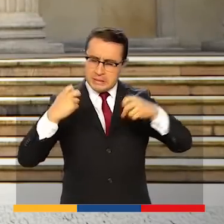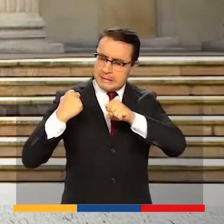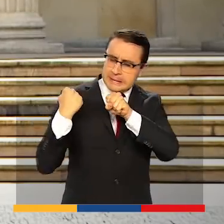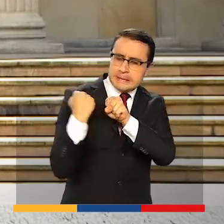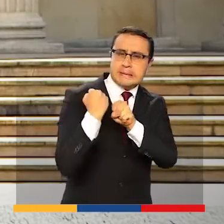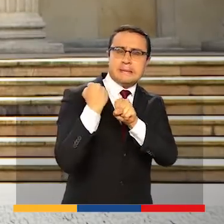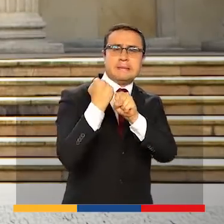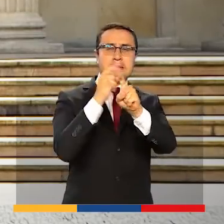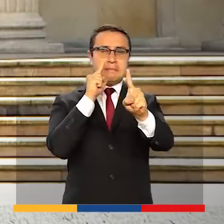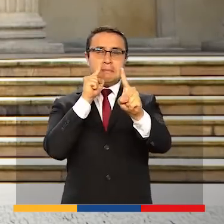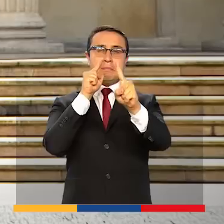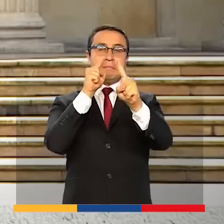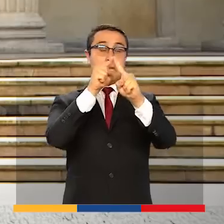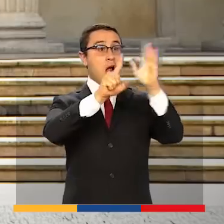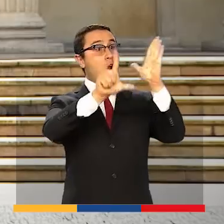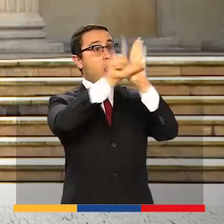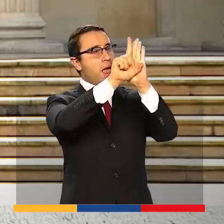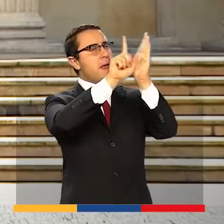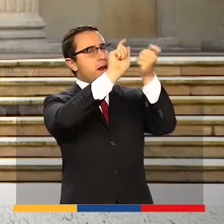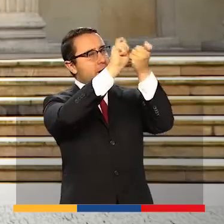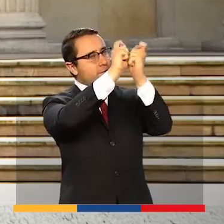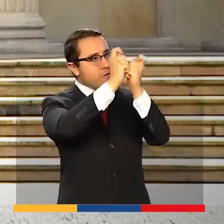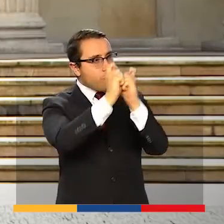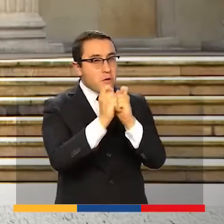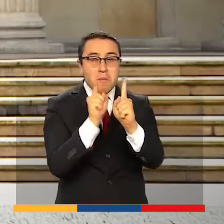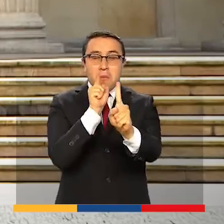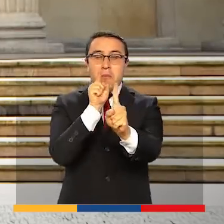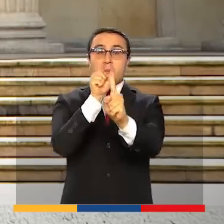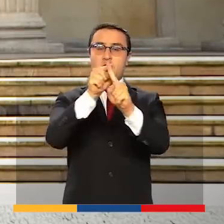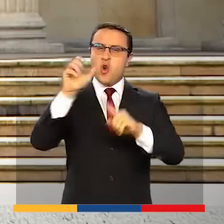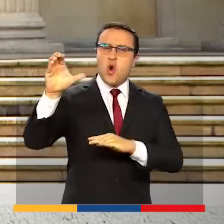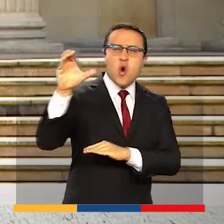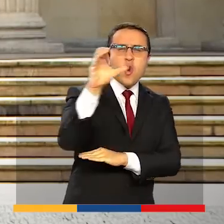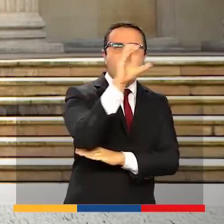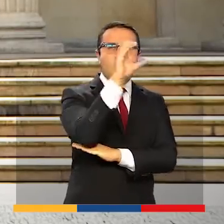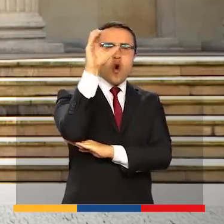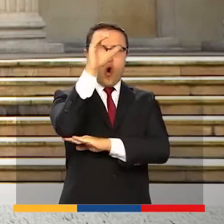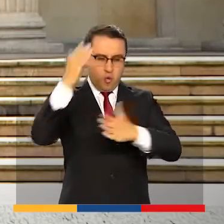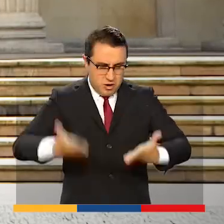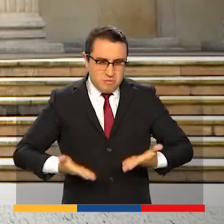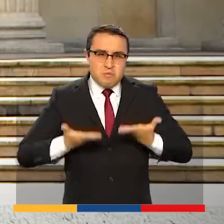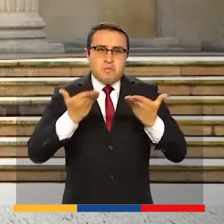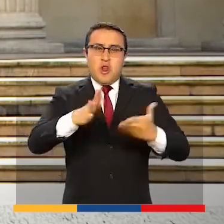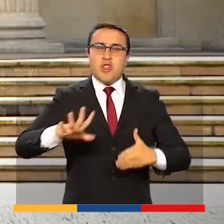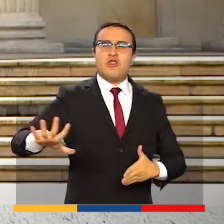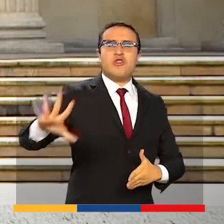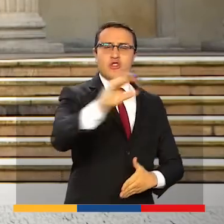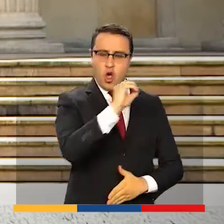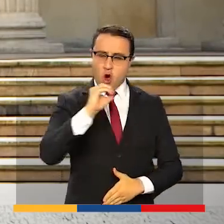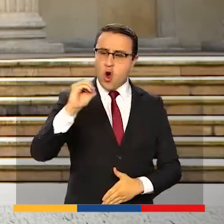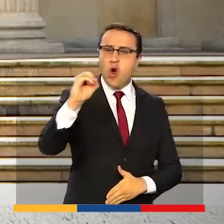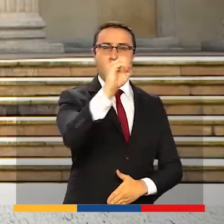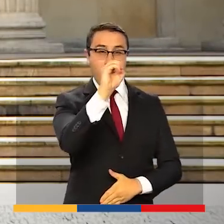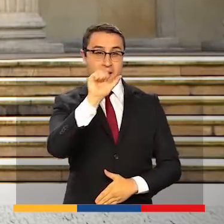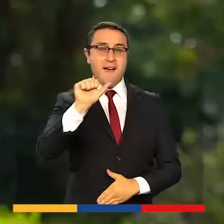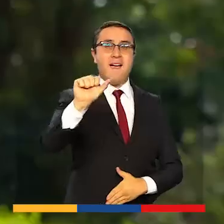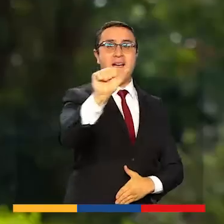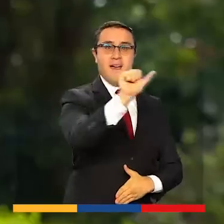trabajar en las primeras reformas que harán de Colombia un país para todos y para